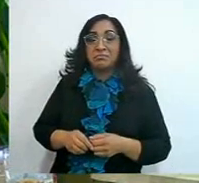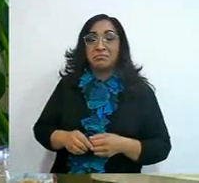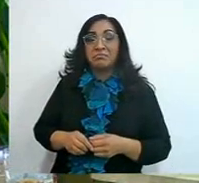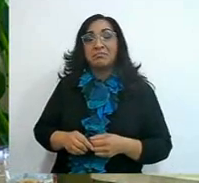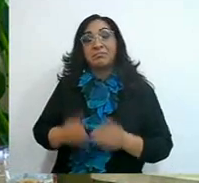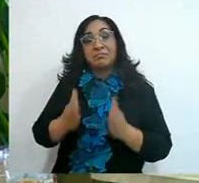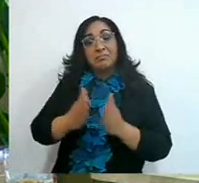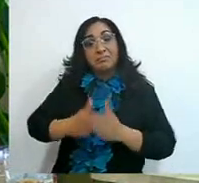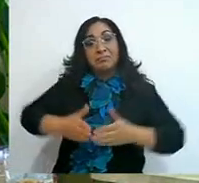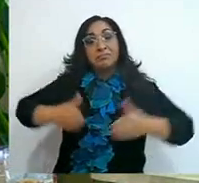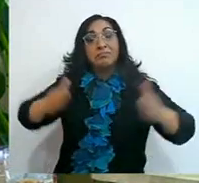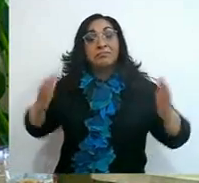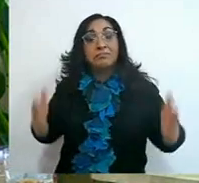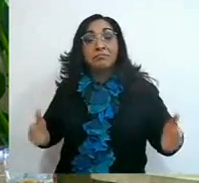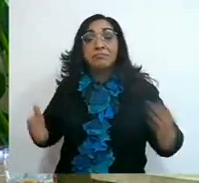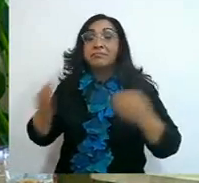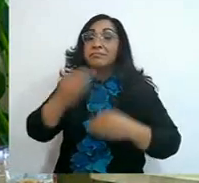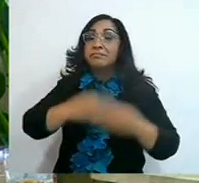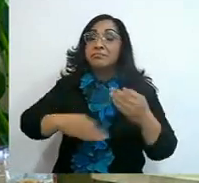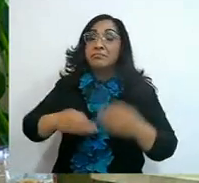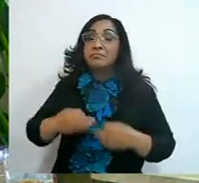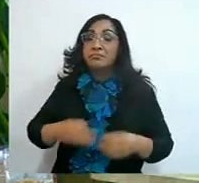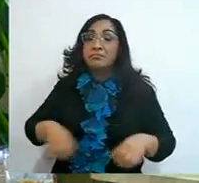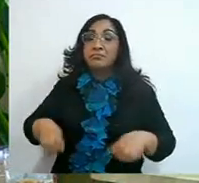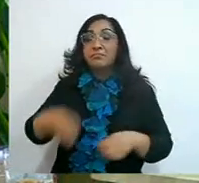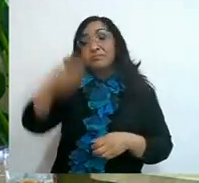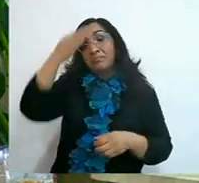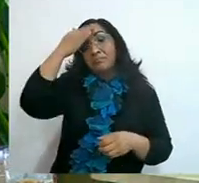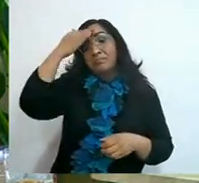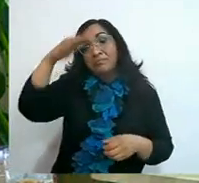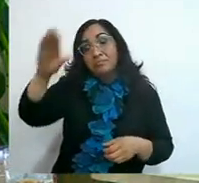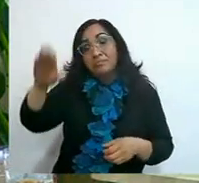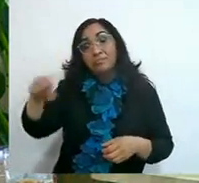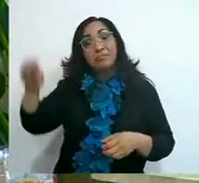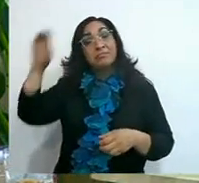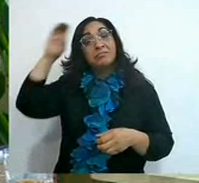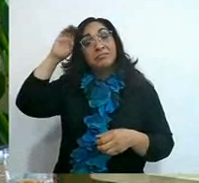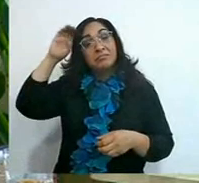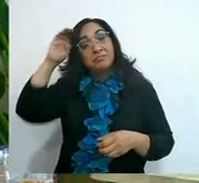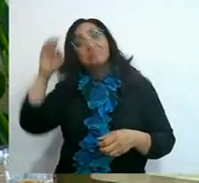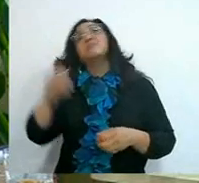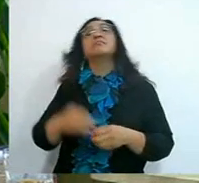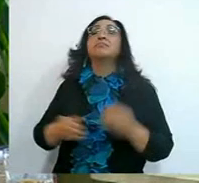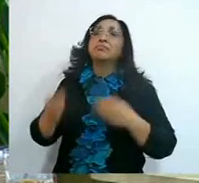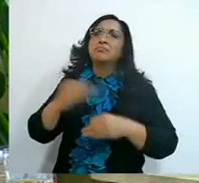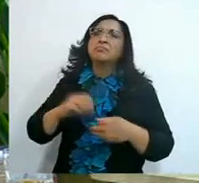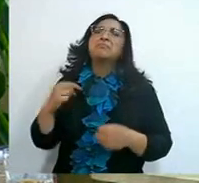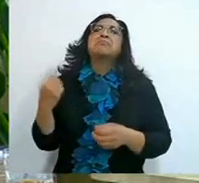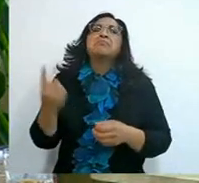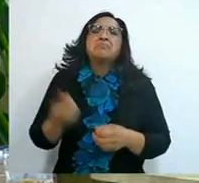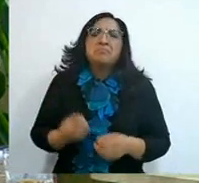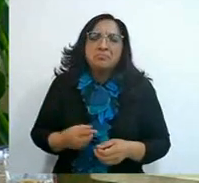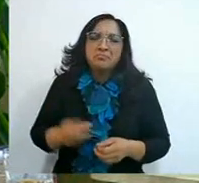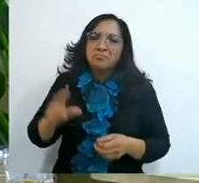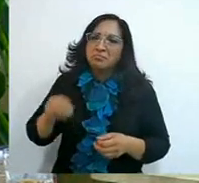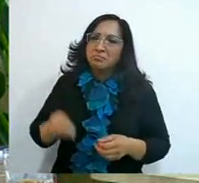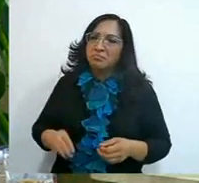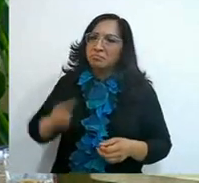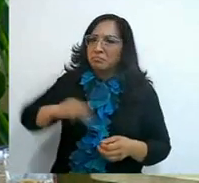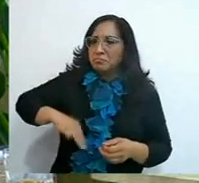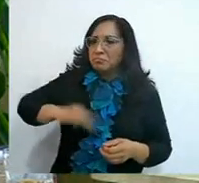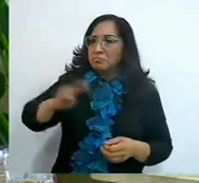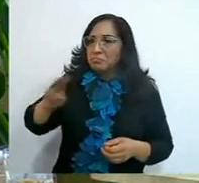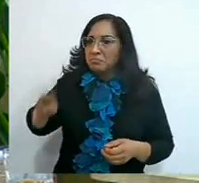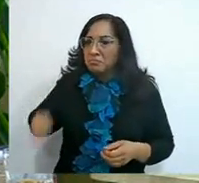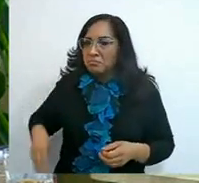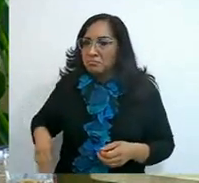nos amplía a todos el panorama. El no matarás, todo lo que implicó también, no matarás. El